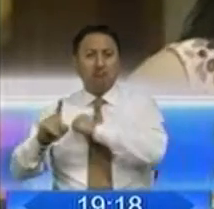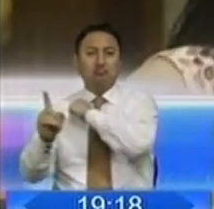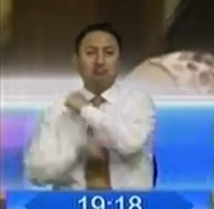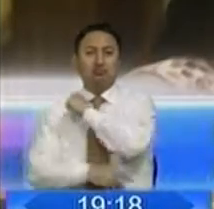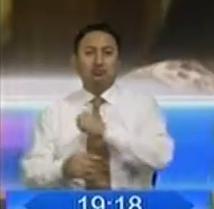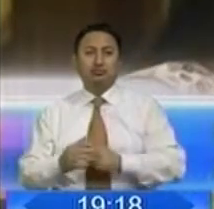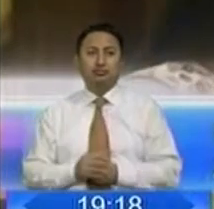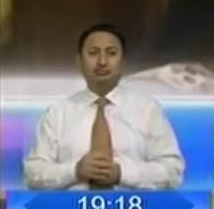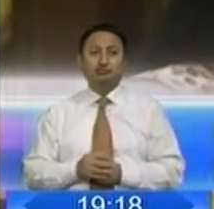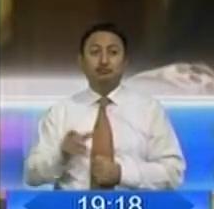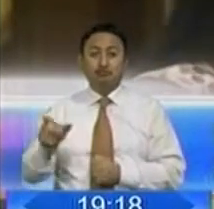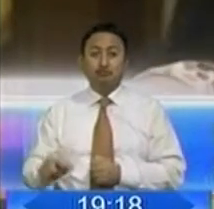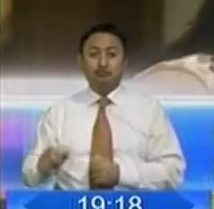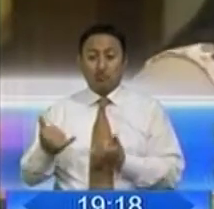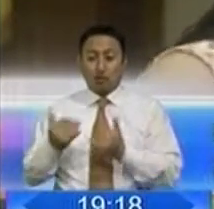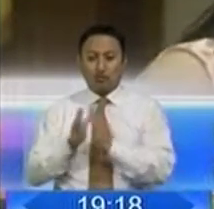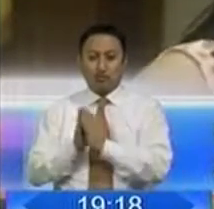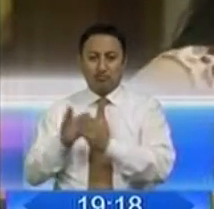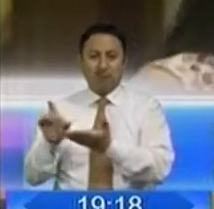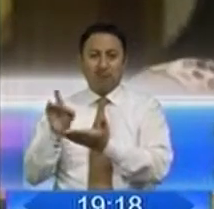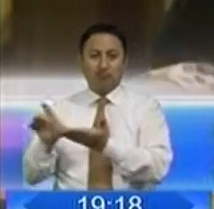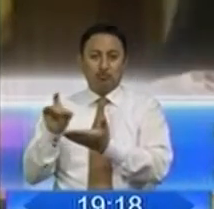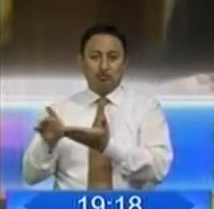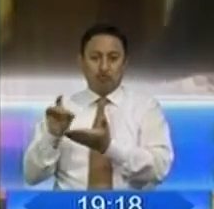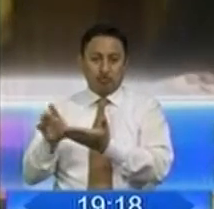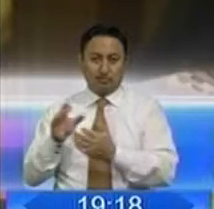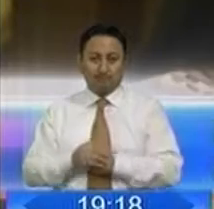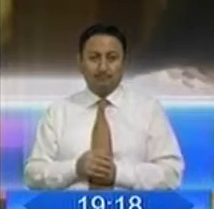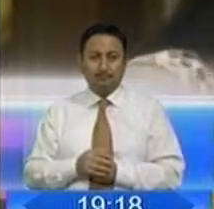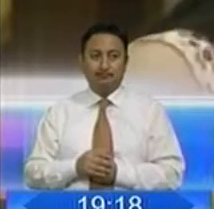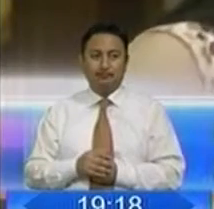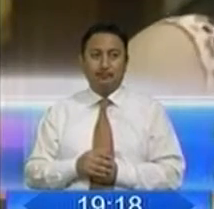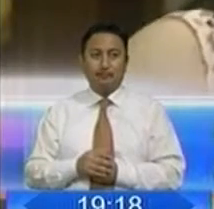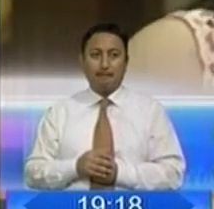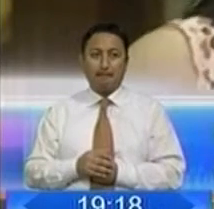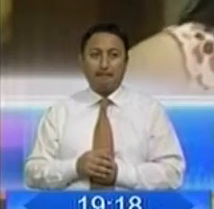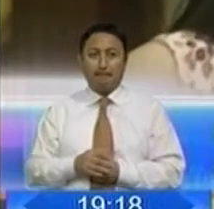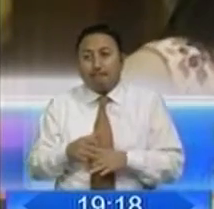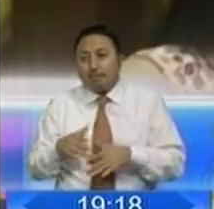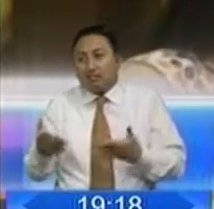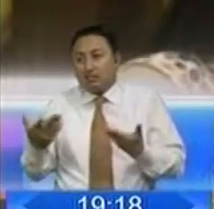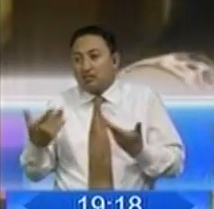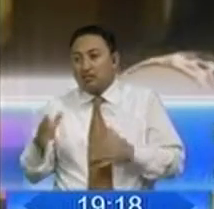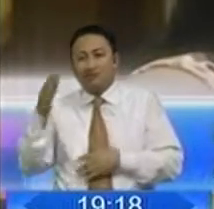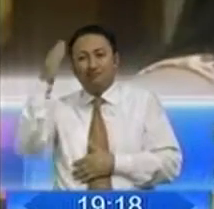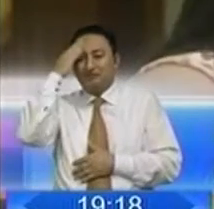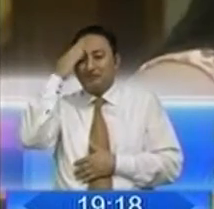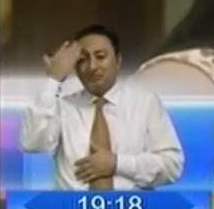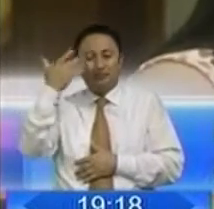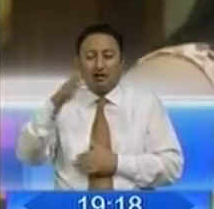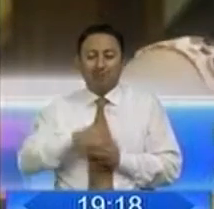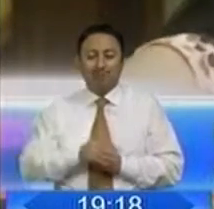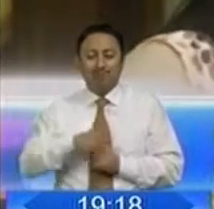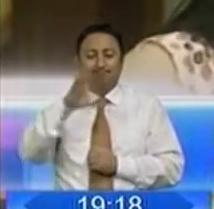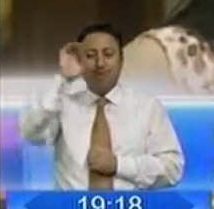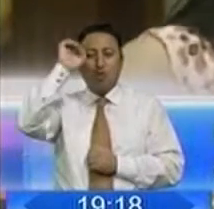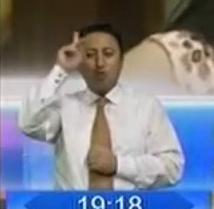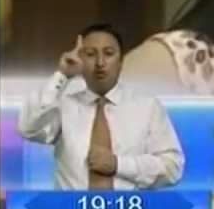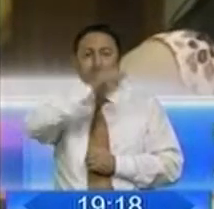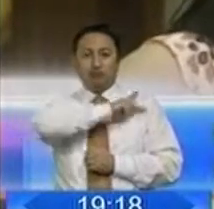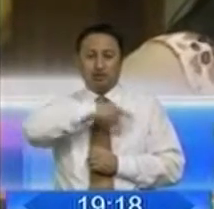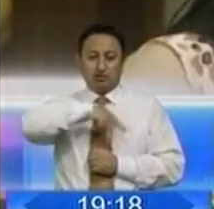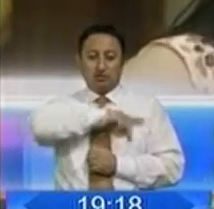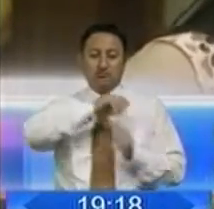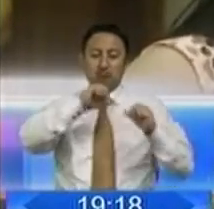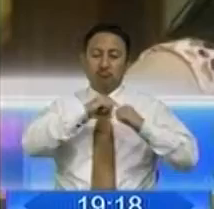proceder a la destitución, que es lo que se vino pidiendo constantemente dentro del pleno, ¿verdad? Más allá que la suerte estaba echada o no, yo creo que es un criterio que mantenemos todos